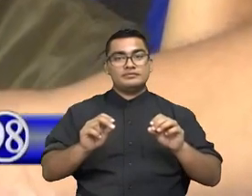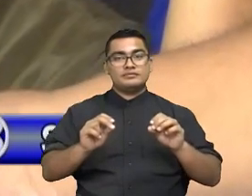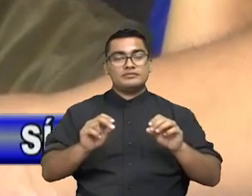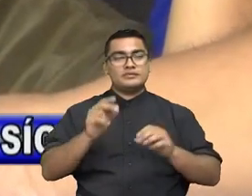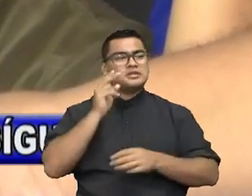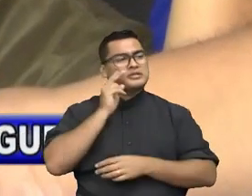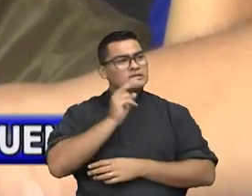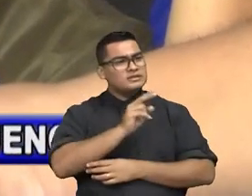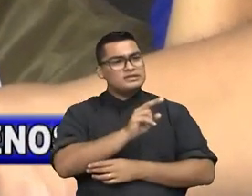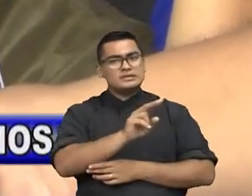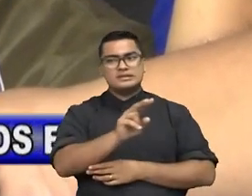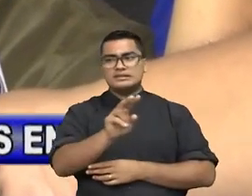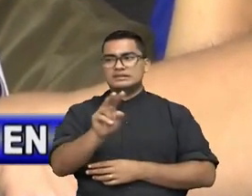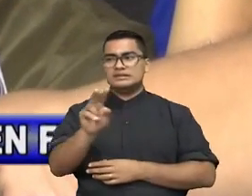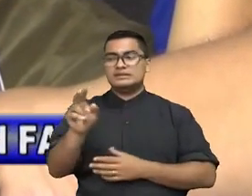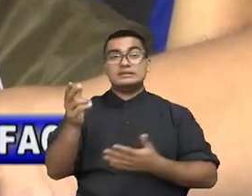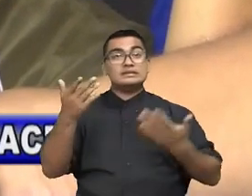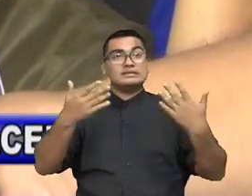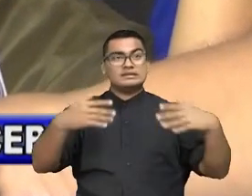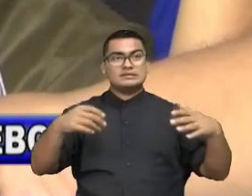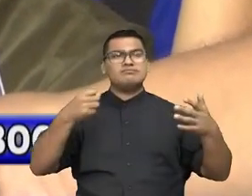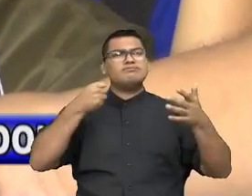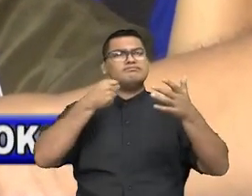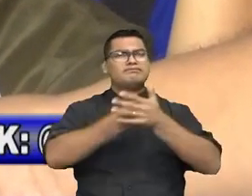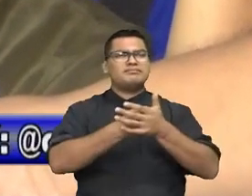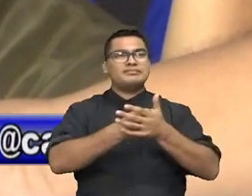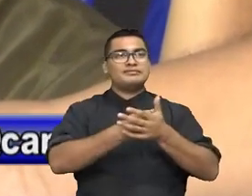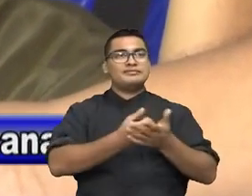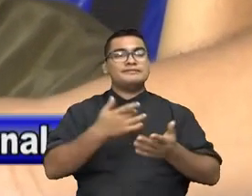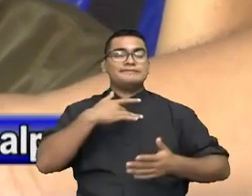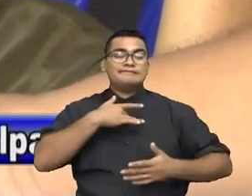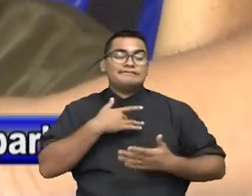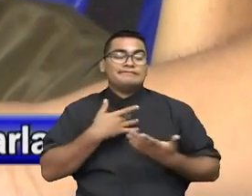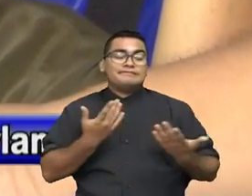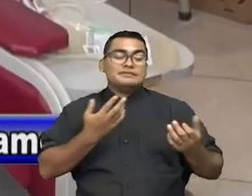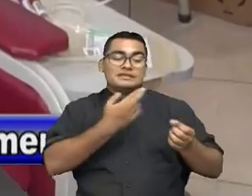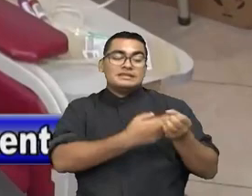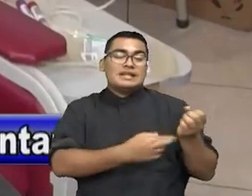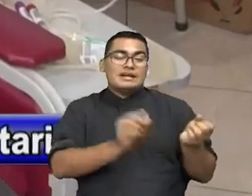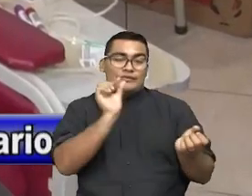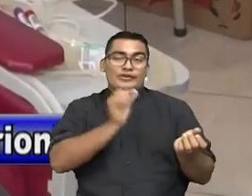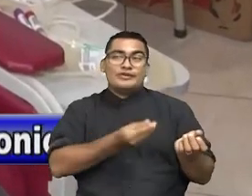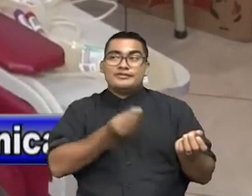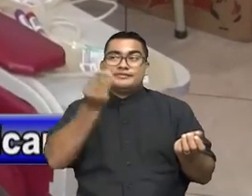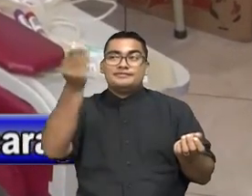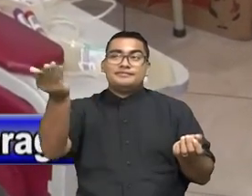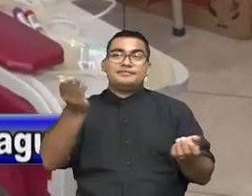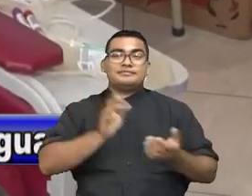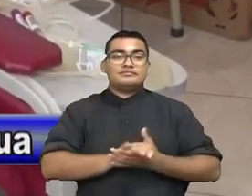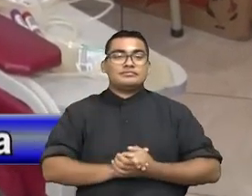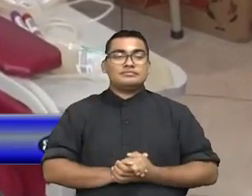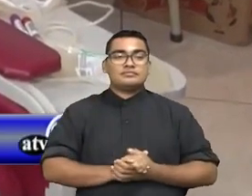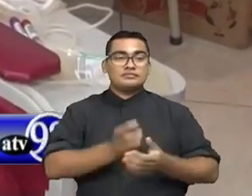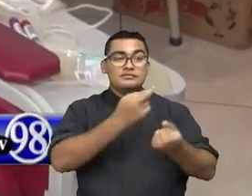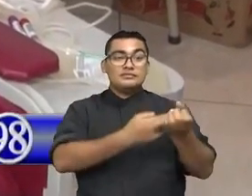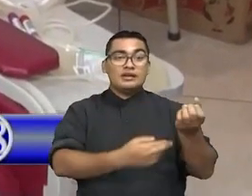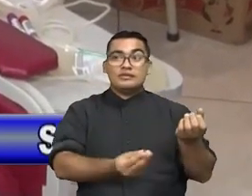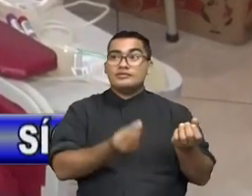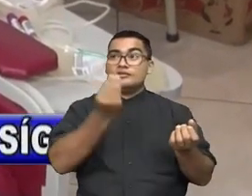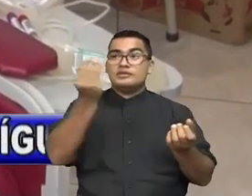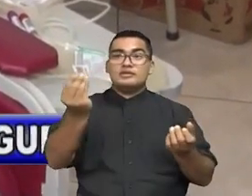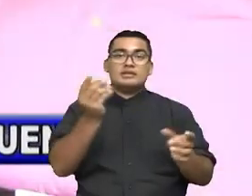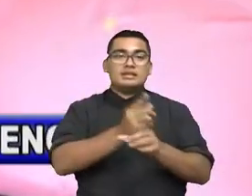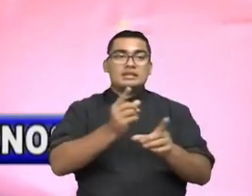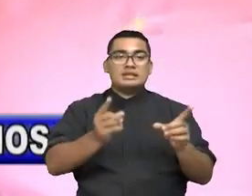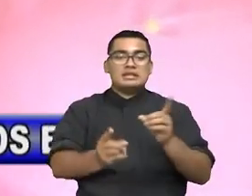accidentes cada día y requiere pues un poquito de sangre. Para donar sangre, solo